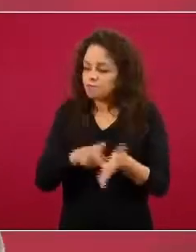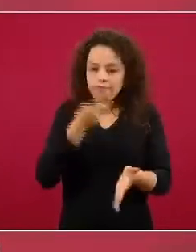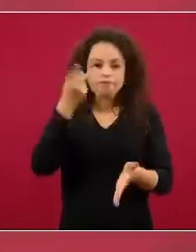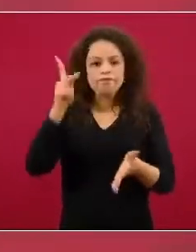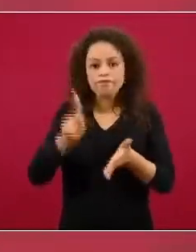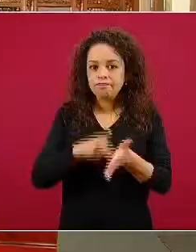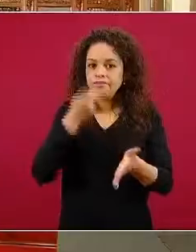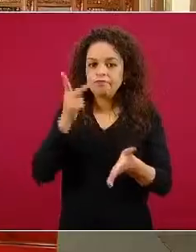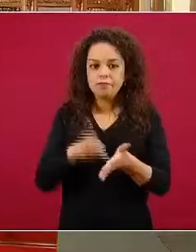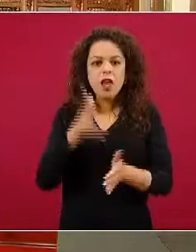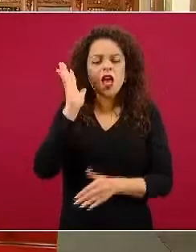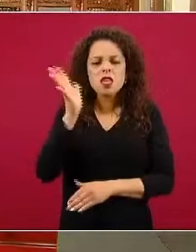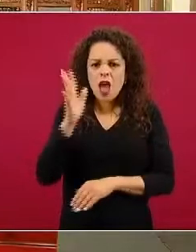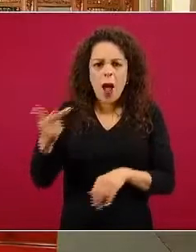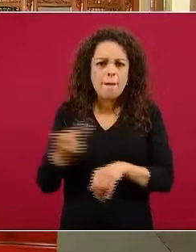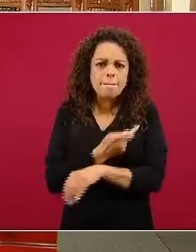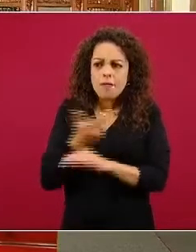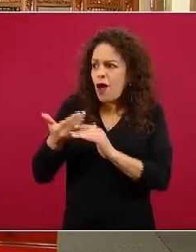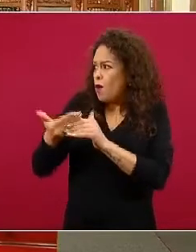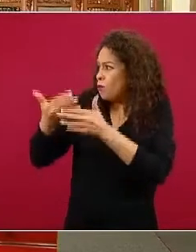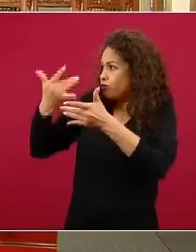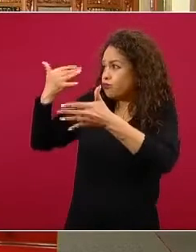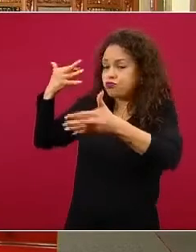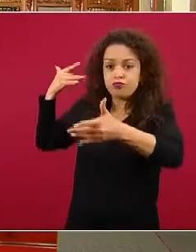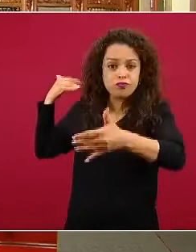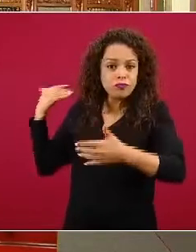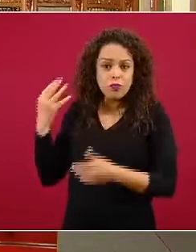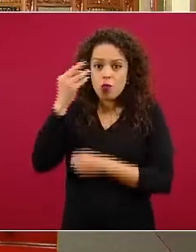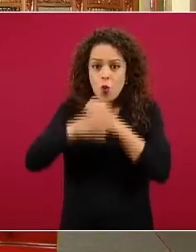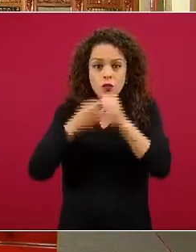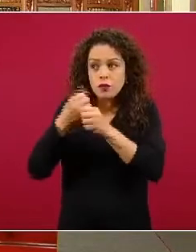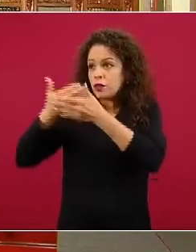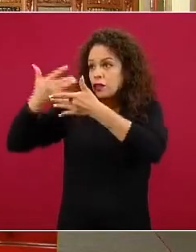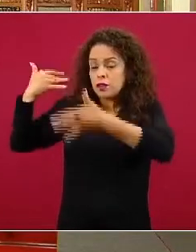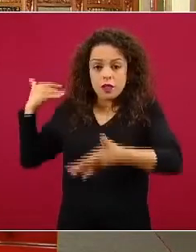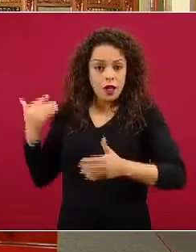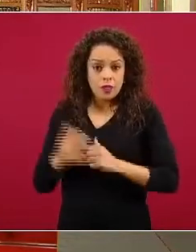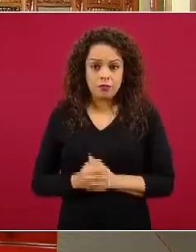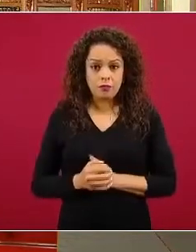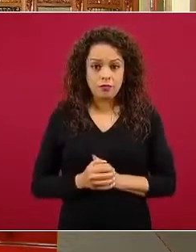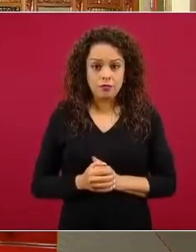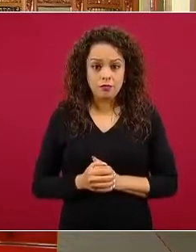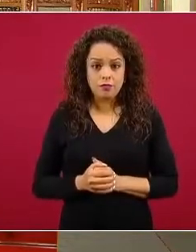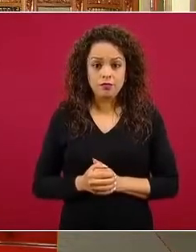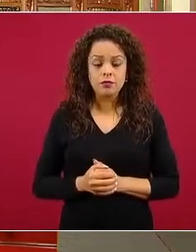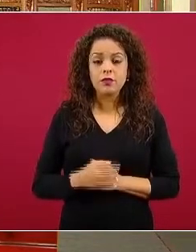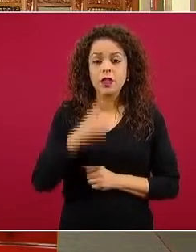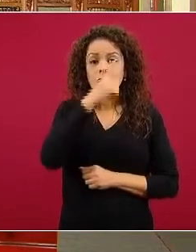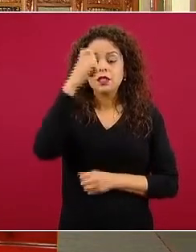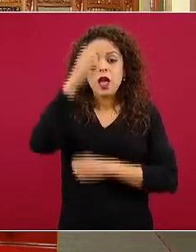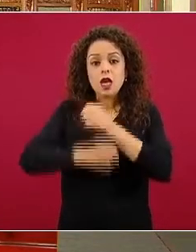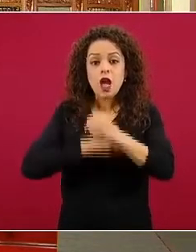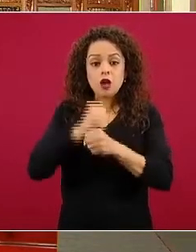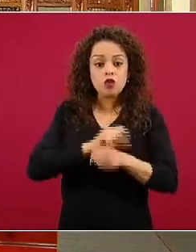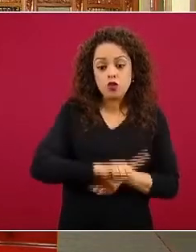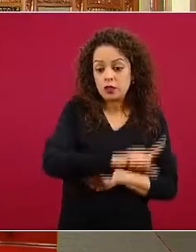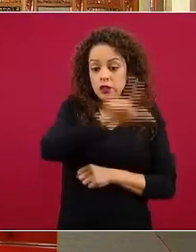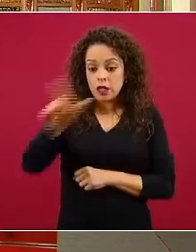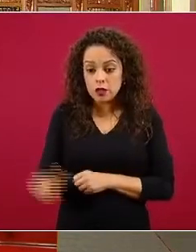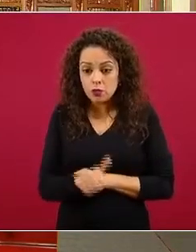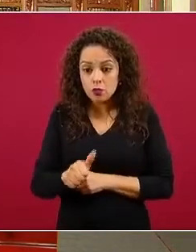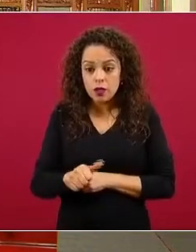ocurrido en la historia, no es la primera pandemia. 100 años después de la pandemia de influenza,